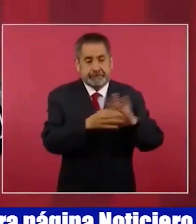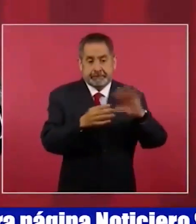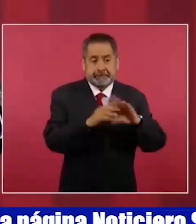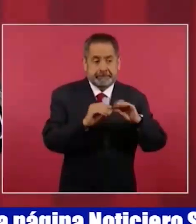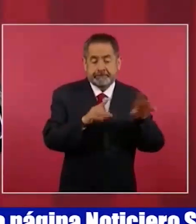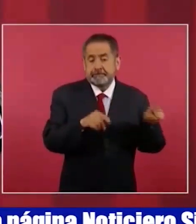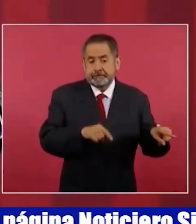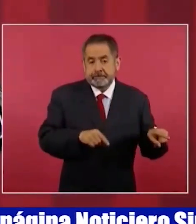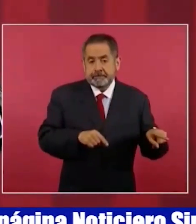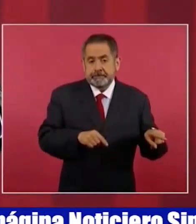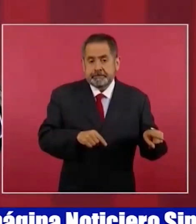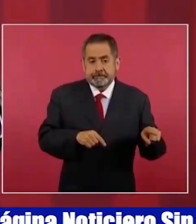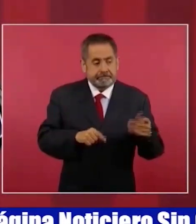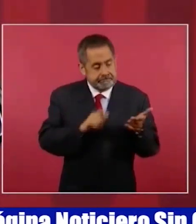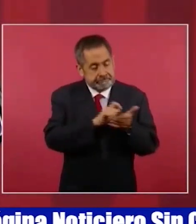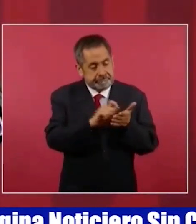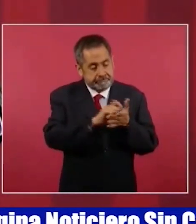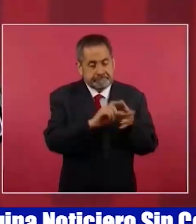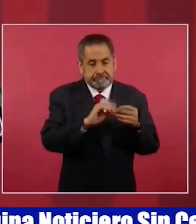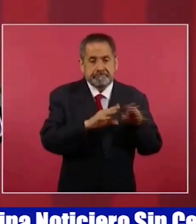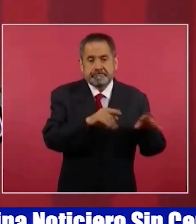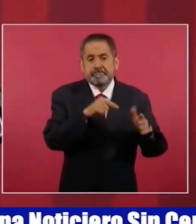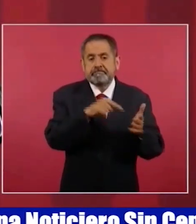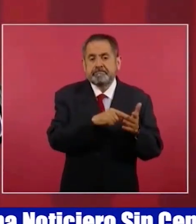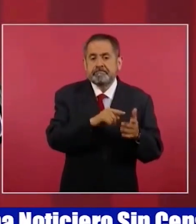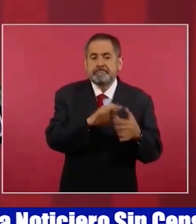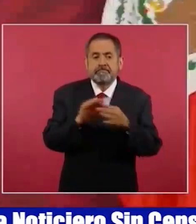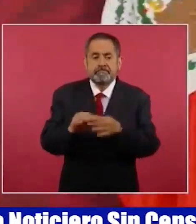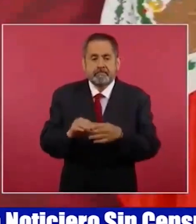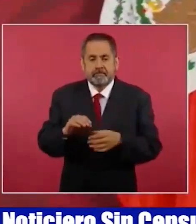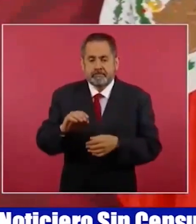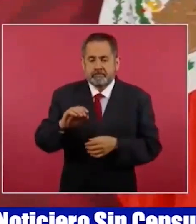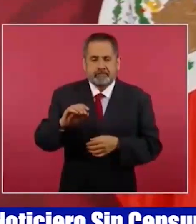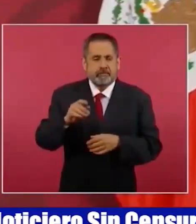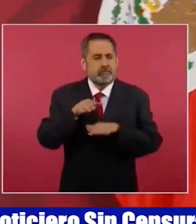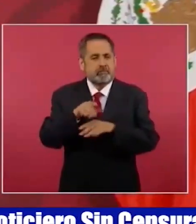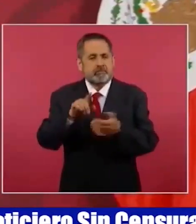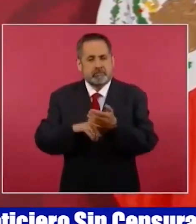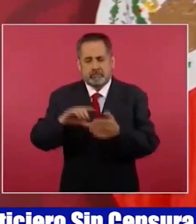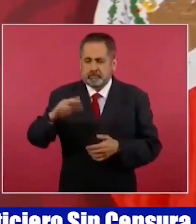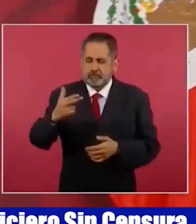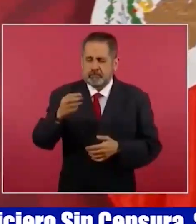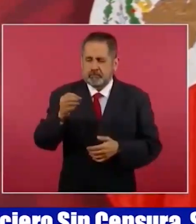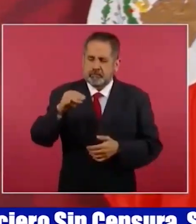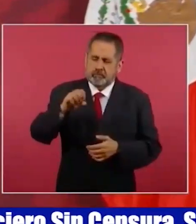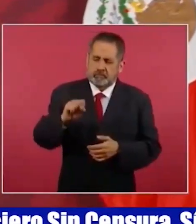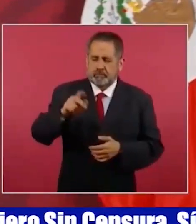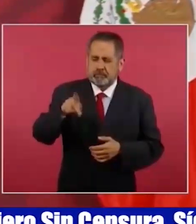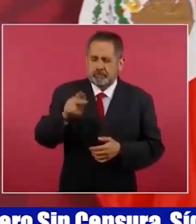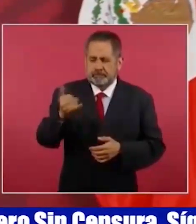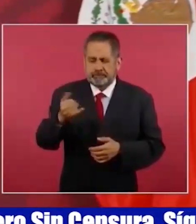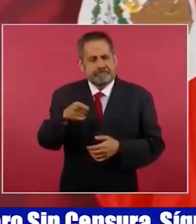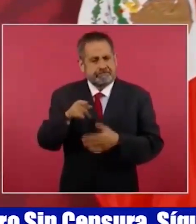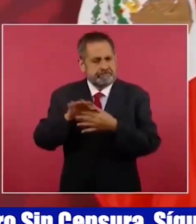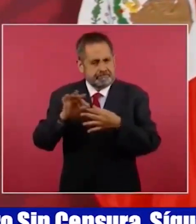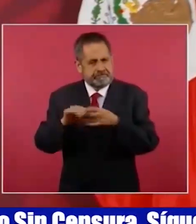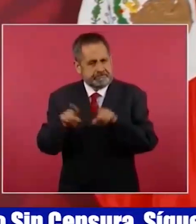un artículo, un ensayo de Chomsky, pero